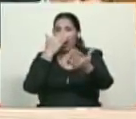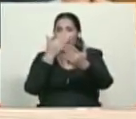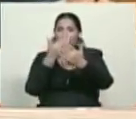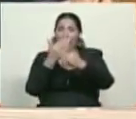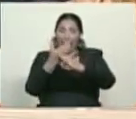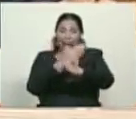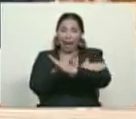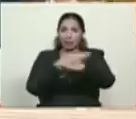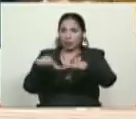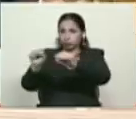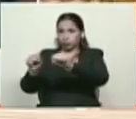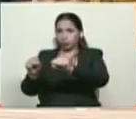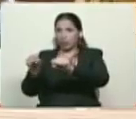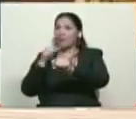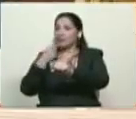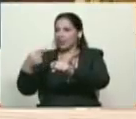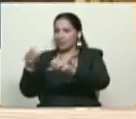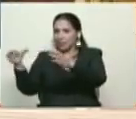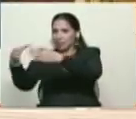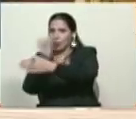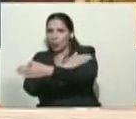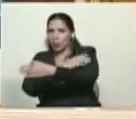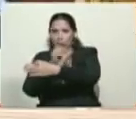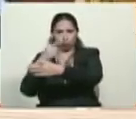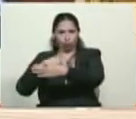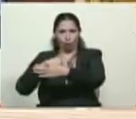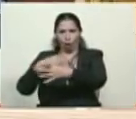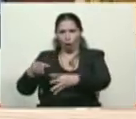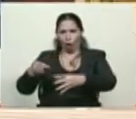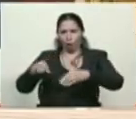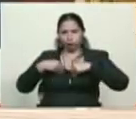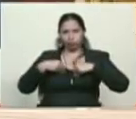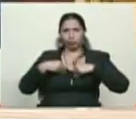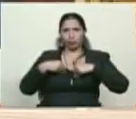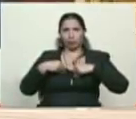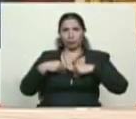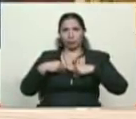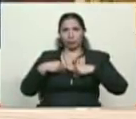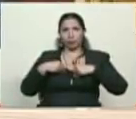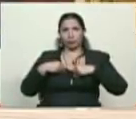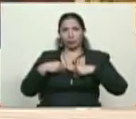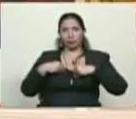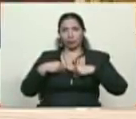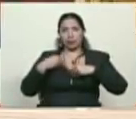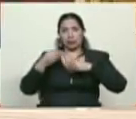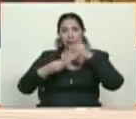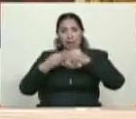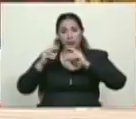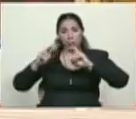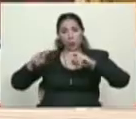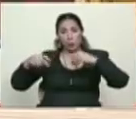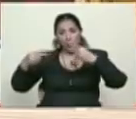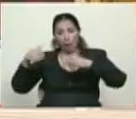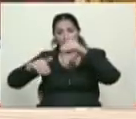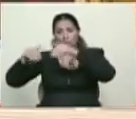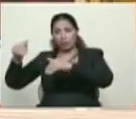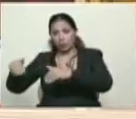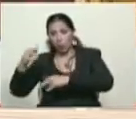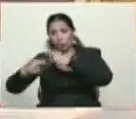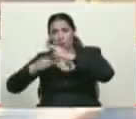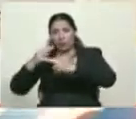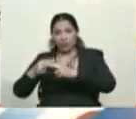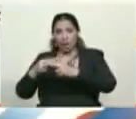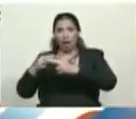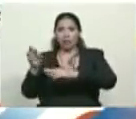posición, que es lo que dicen ellos, ¿verdad? Que yo no tome posición. Se procederá a una nueva elección universal, directa y